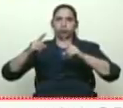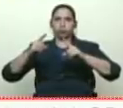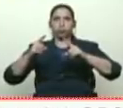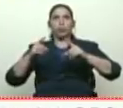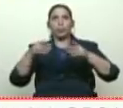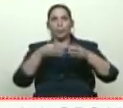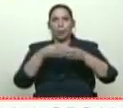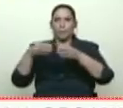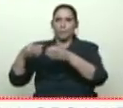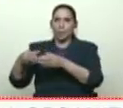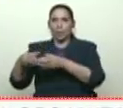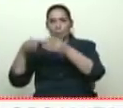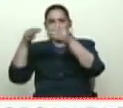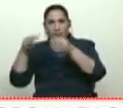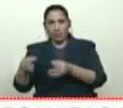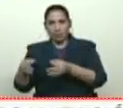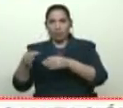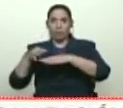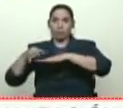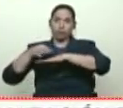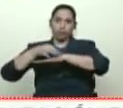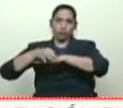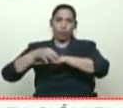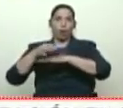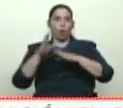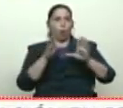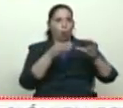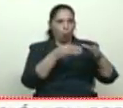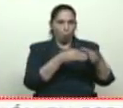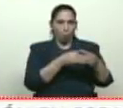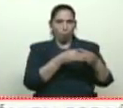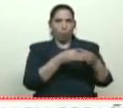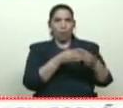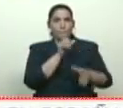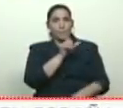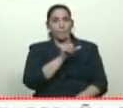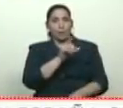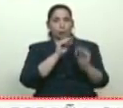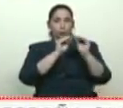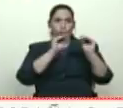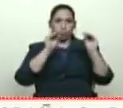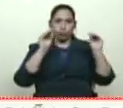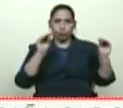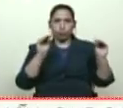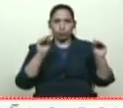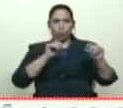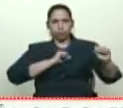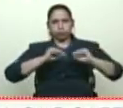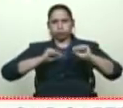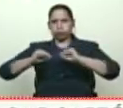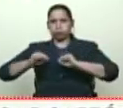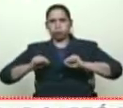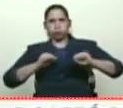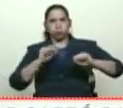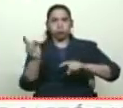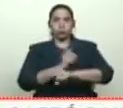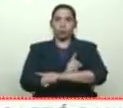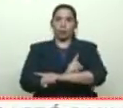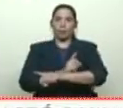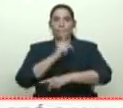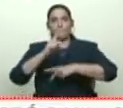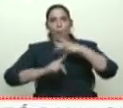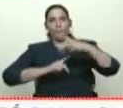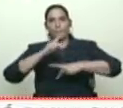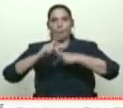nivel municipal, por una parte. Y por la otra, el partido está llamando a acelerar el proceso